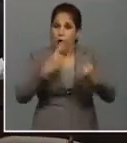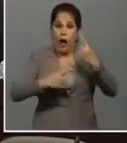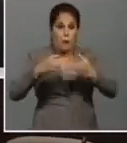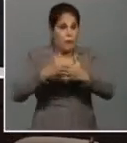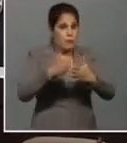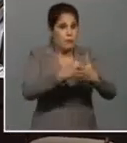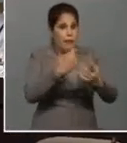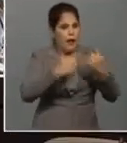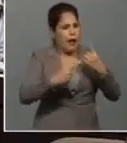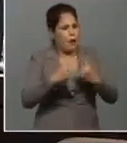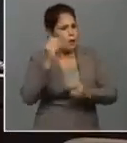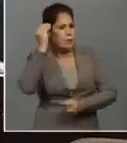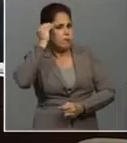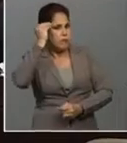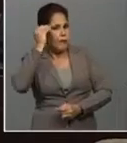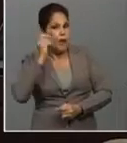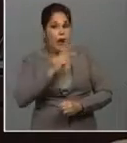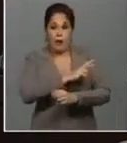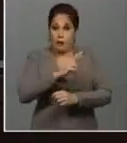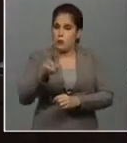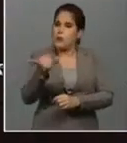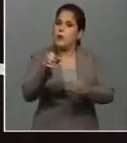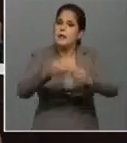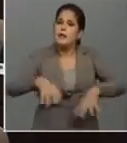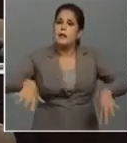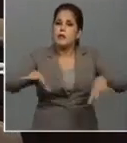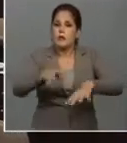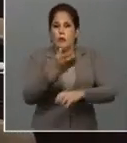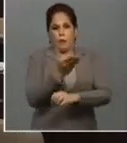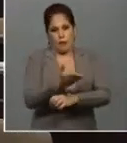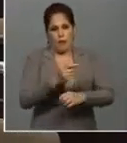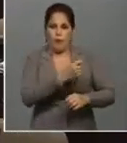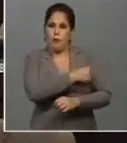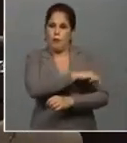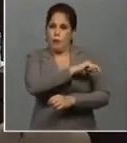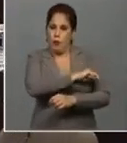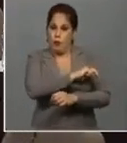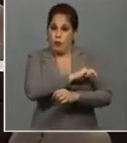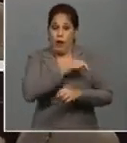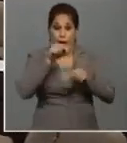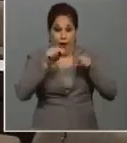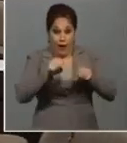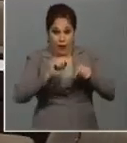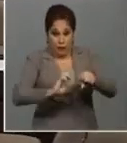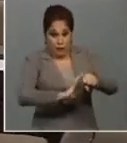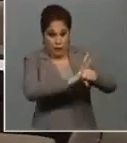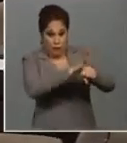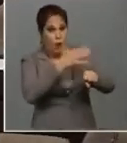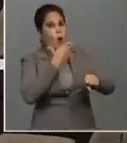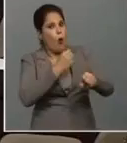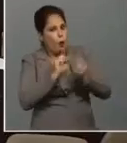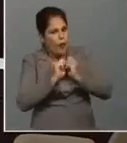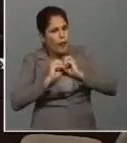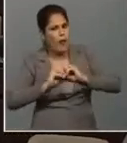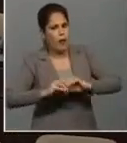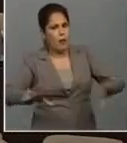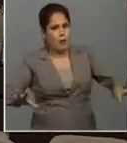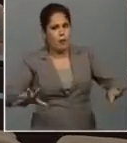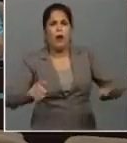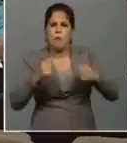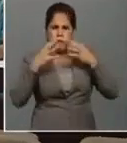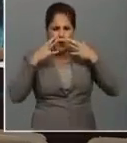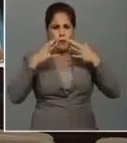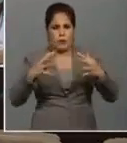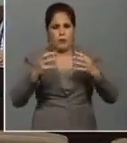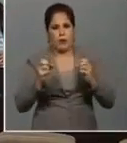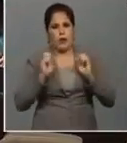emprendimiento o aporte revolucionario que la situación demanda en el clima la pandemia lo han demostrado con arrojo